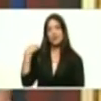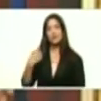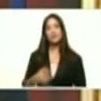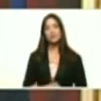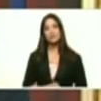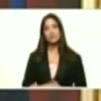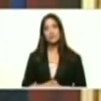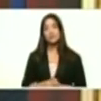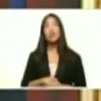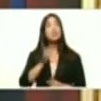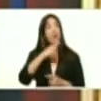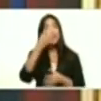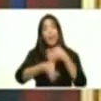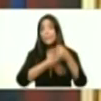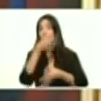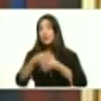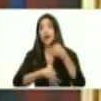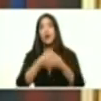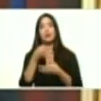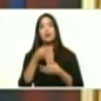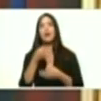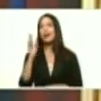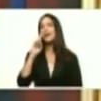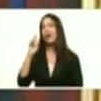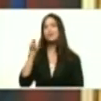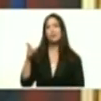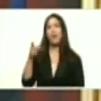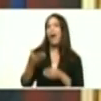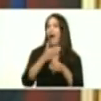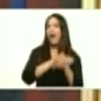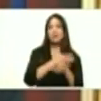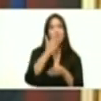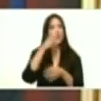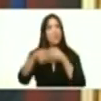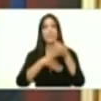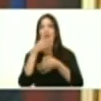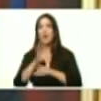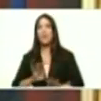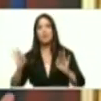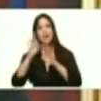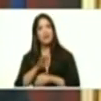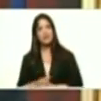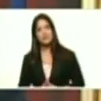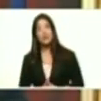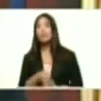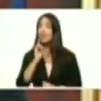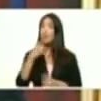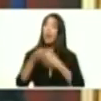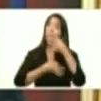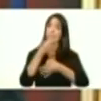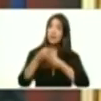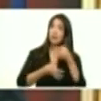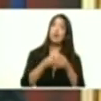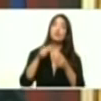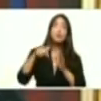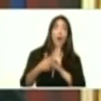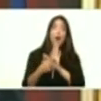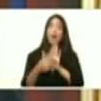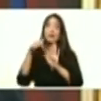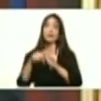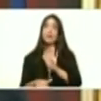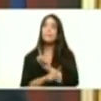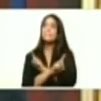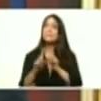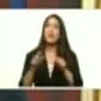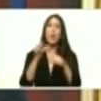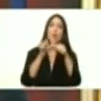todo esto hay que explicarlo. Tienes razón, Reinaldo y tu risa, no lo explicamos. Hay que explicarlo. Yo lo traigo aquí, pero de repente no